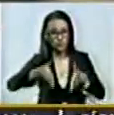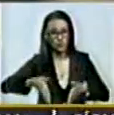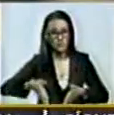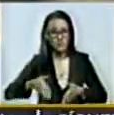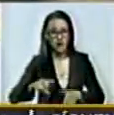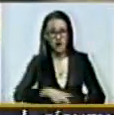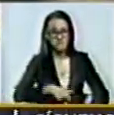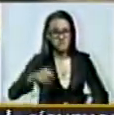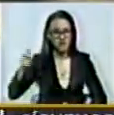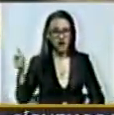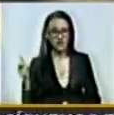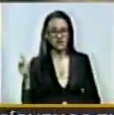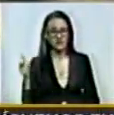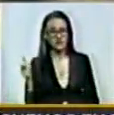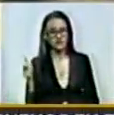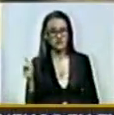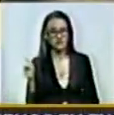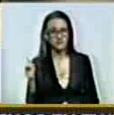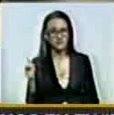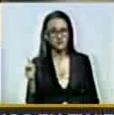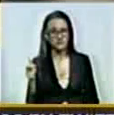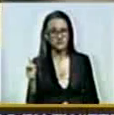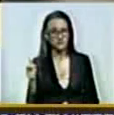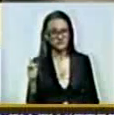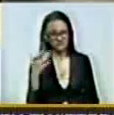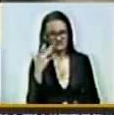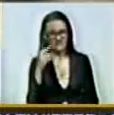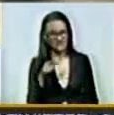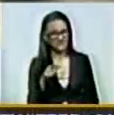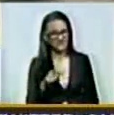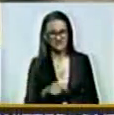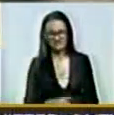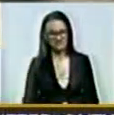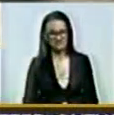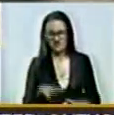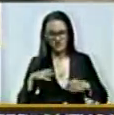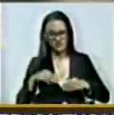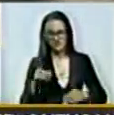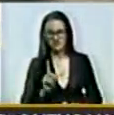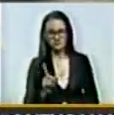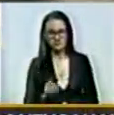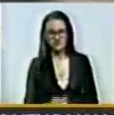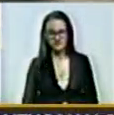ante actitud tan abyecta.